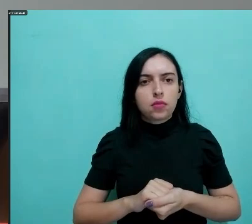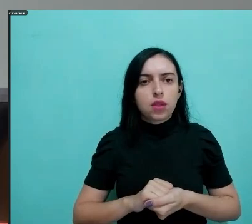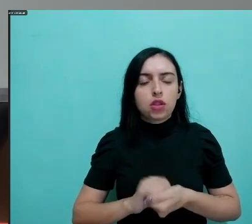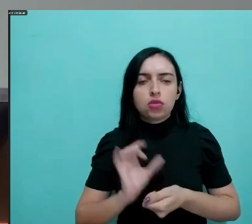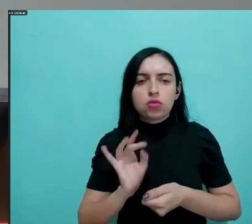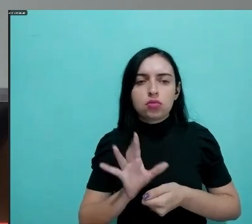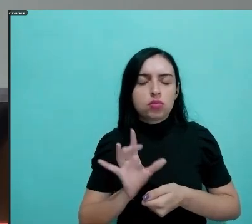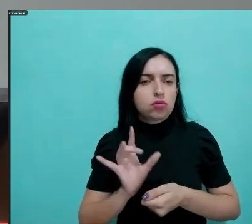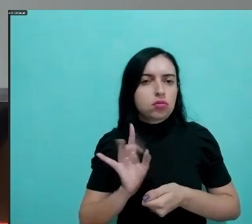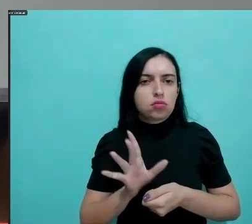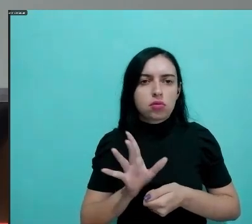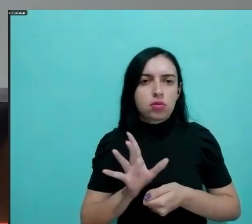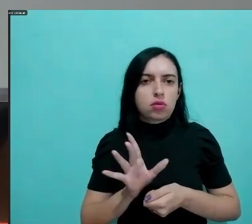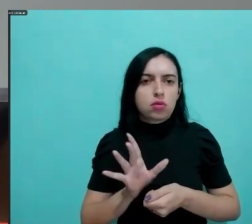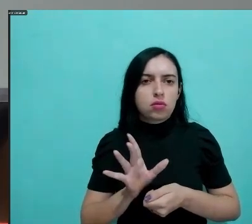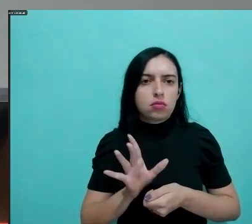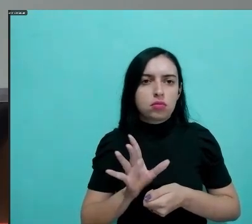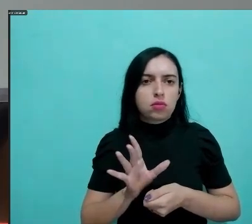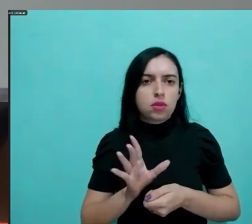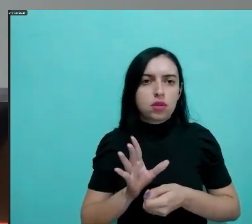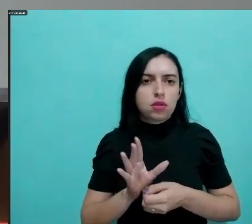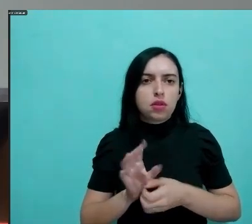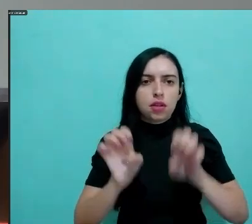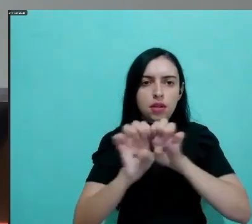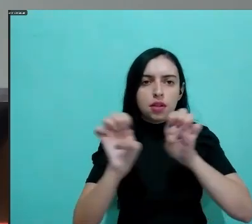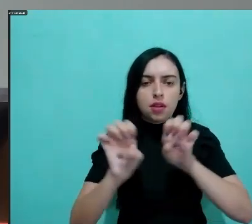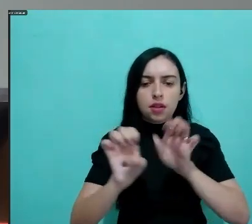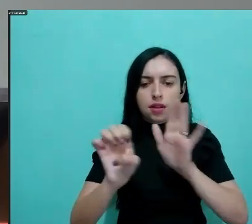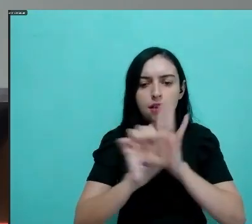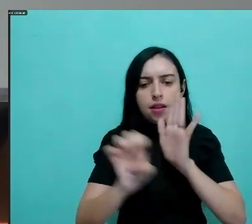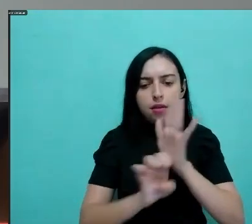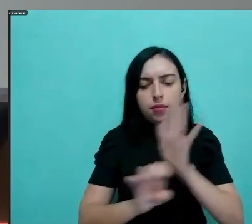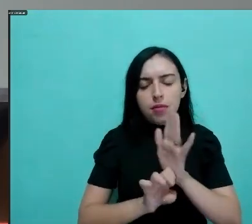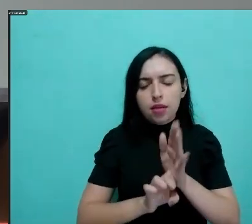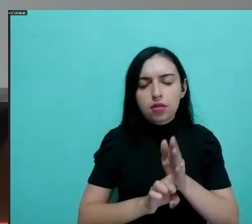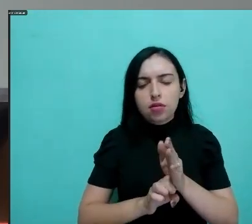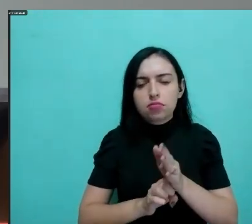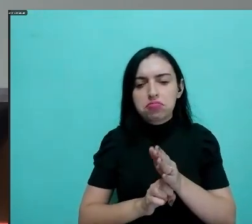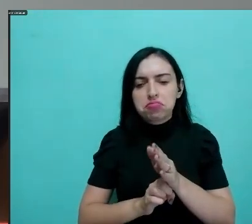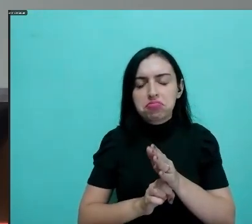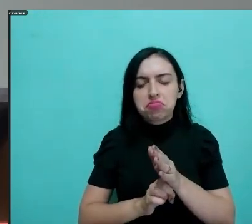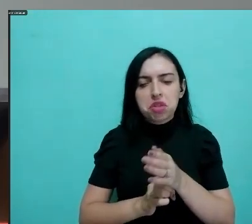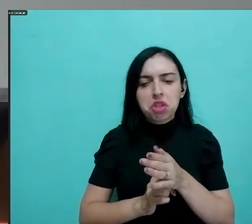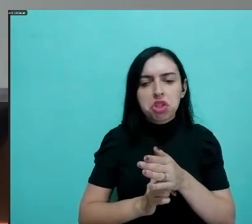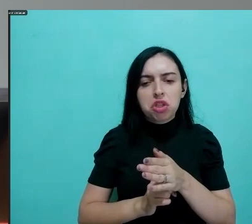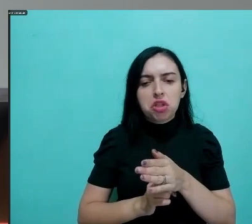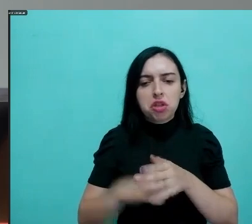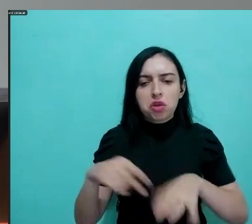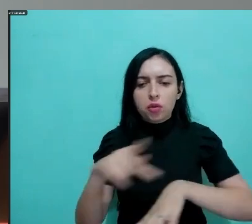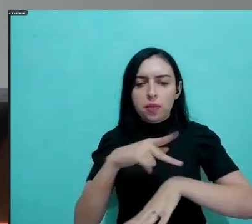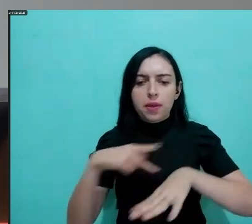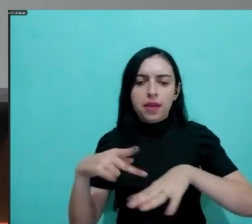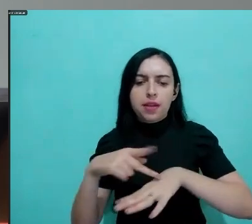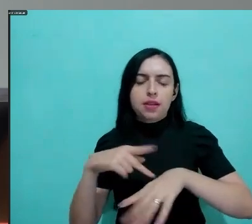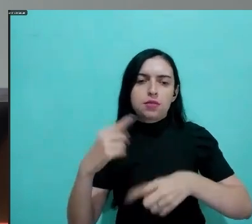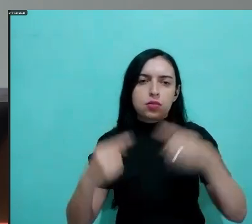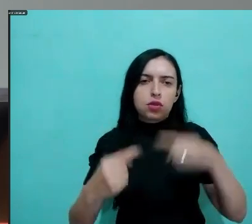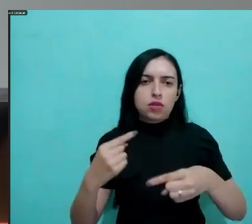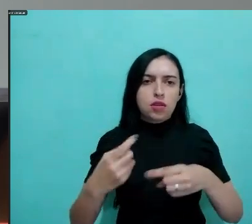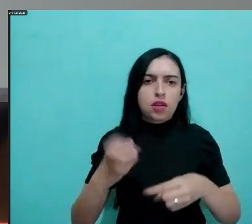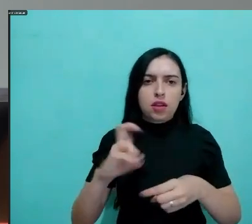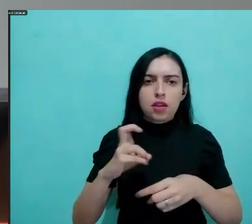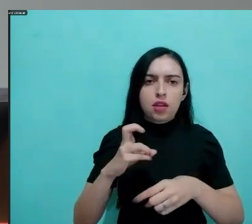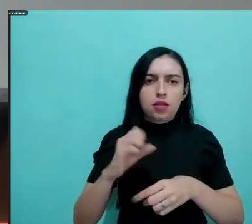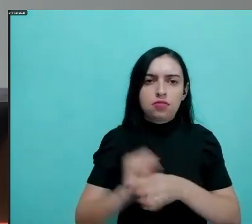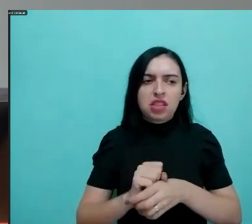solamente elementos marginales en el paisaje político critican la Quinta República. Hay críticas,